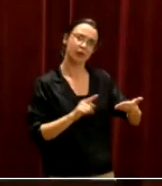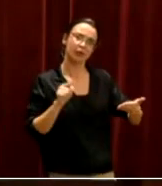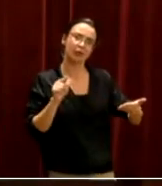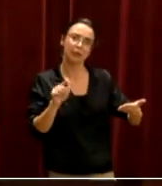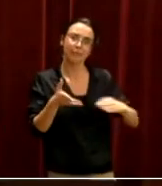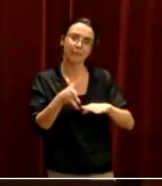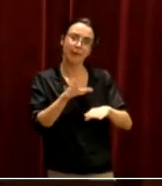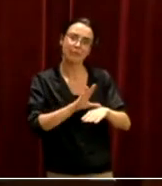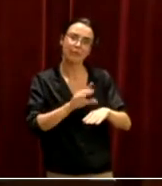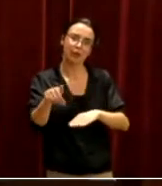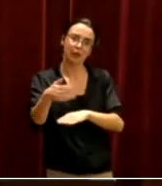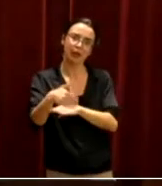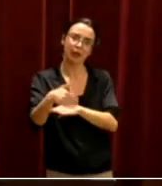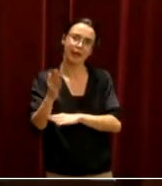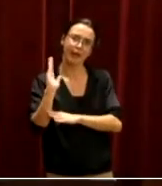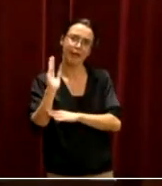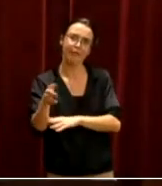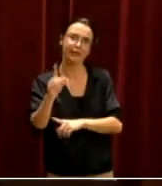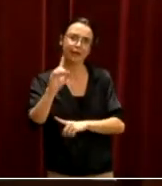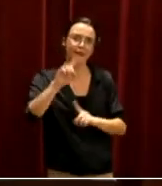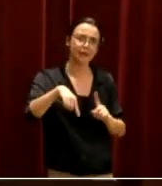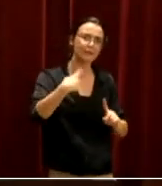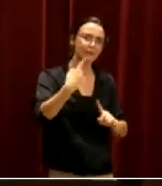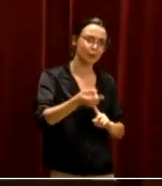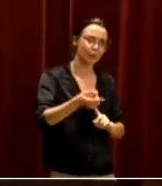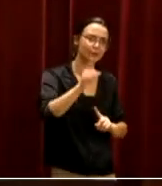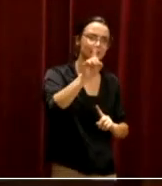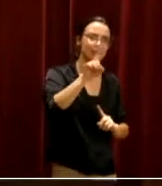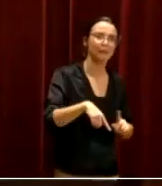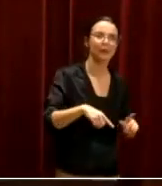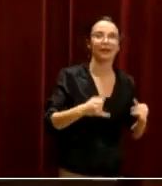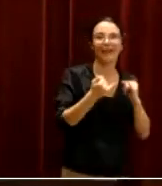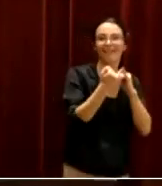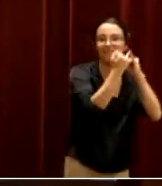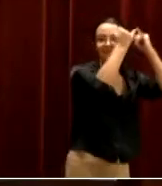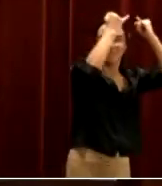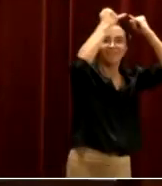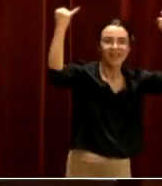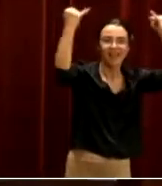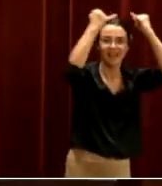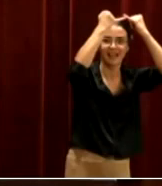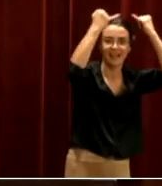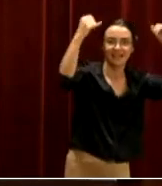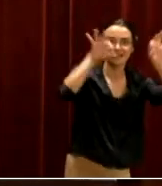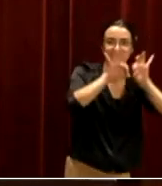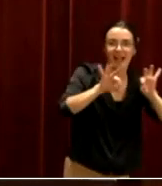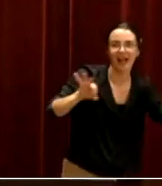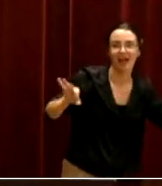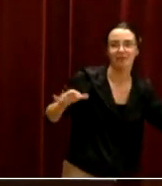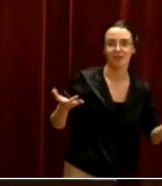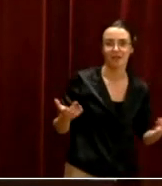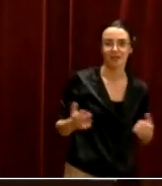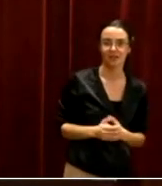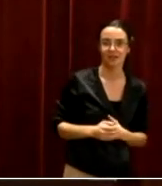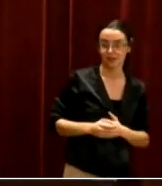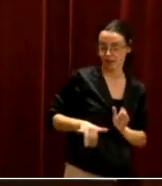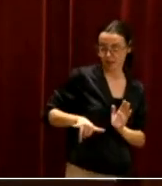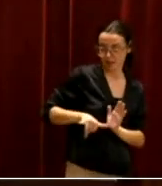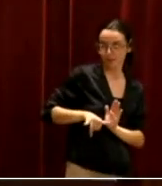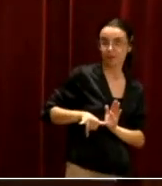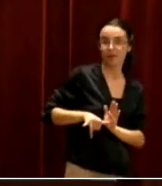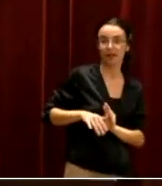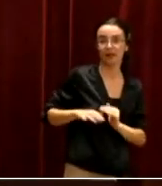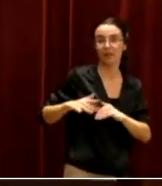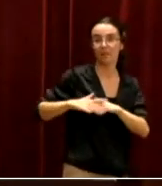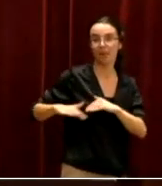treto de vías cables postes a la primera línea de mar aquí no sé si con el ánimo de espantar a los turistas con